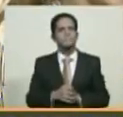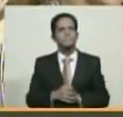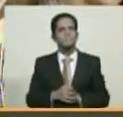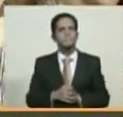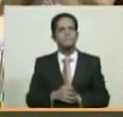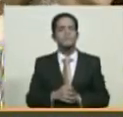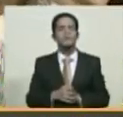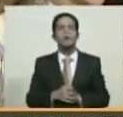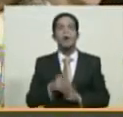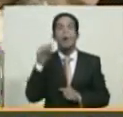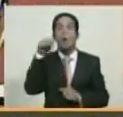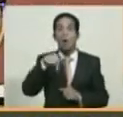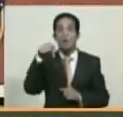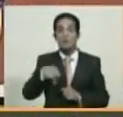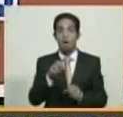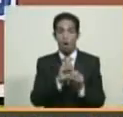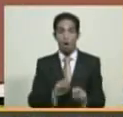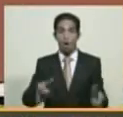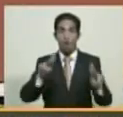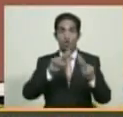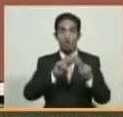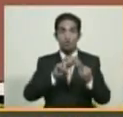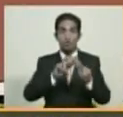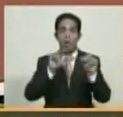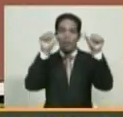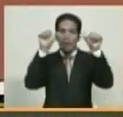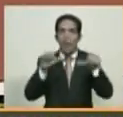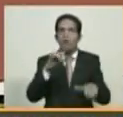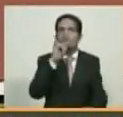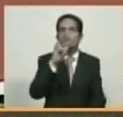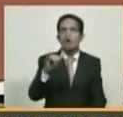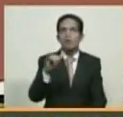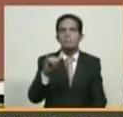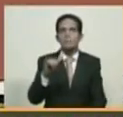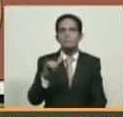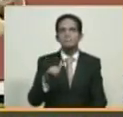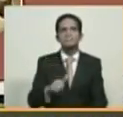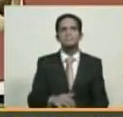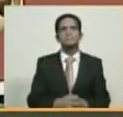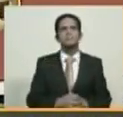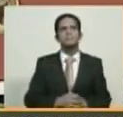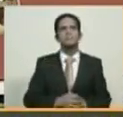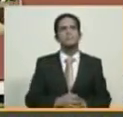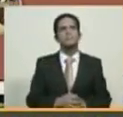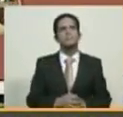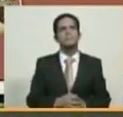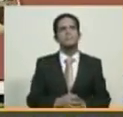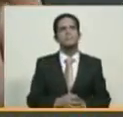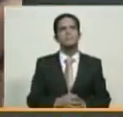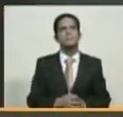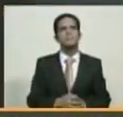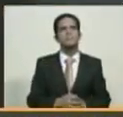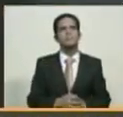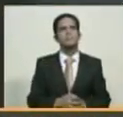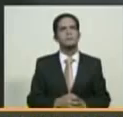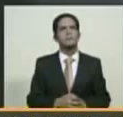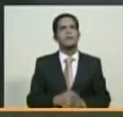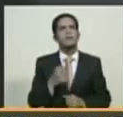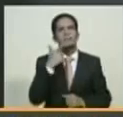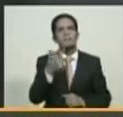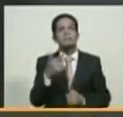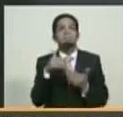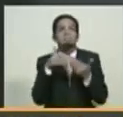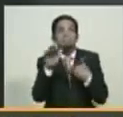Hoy la ONU publica un informe, vamos a cortarlo para que no, donde dice que más